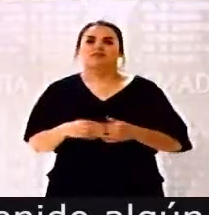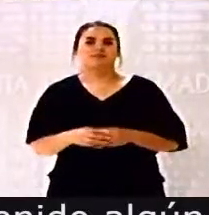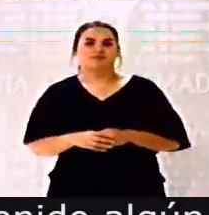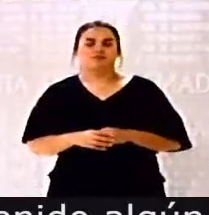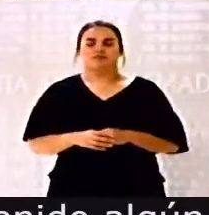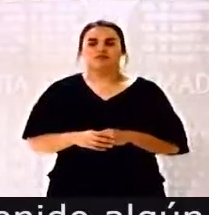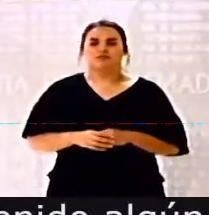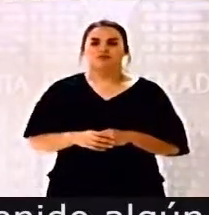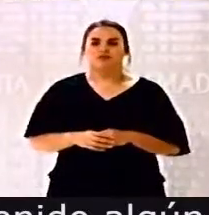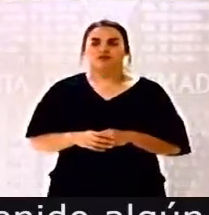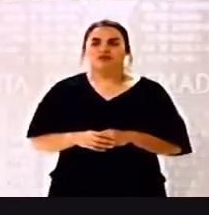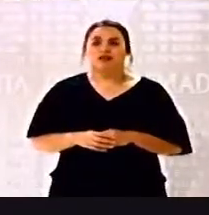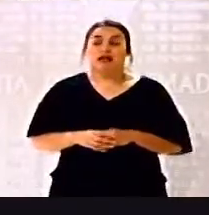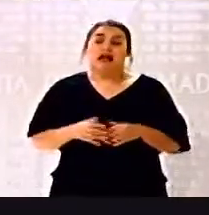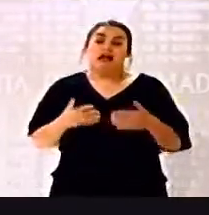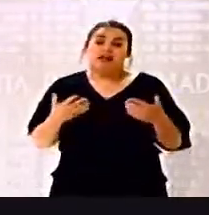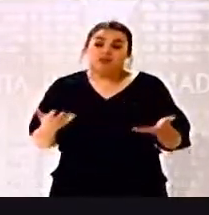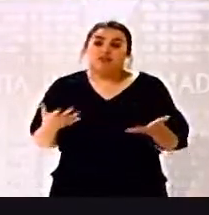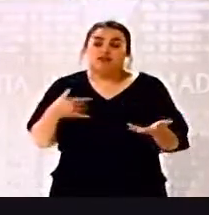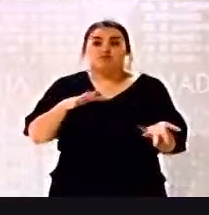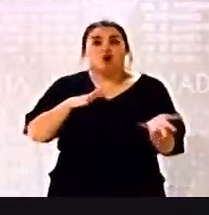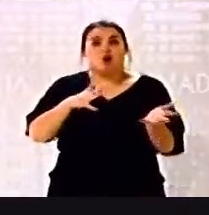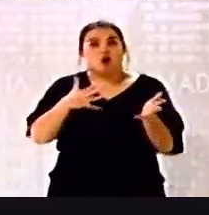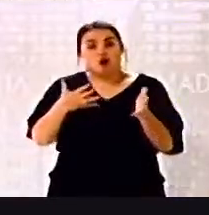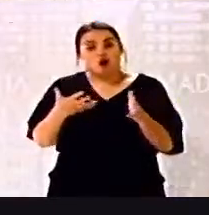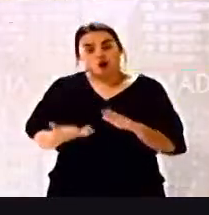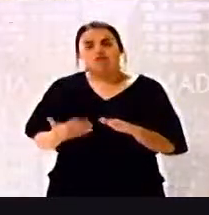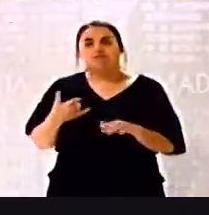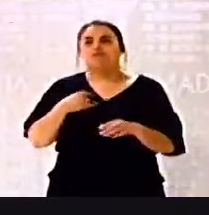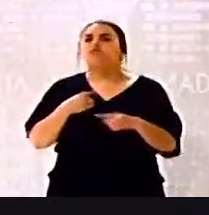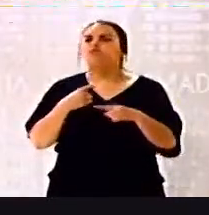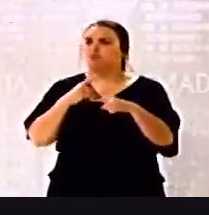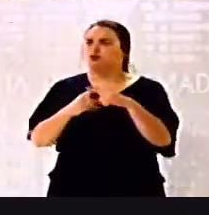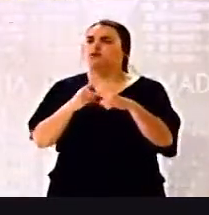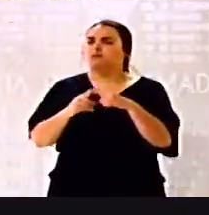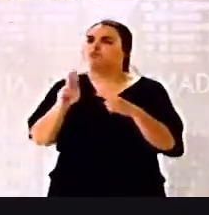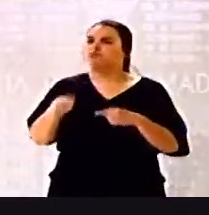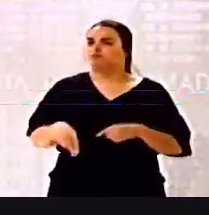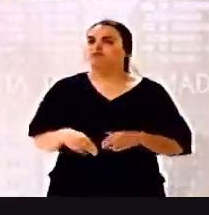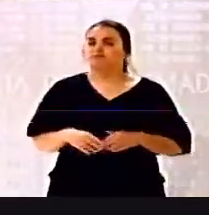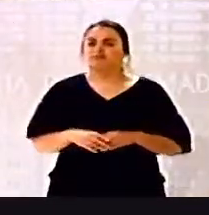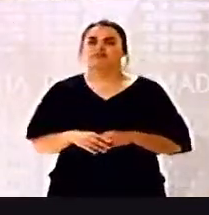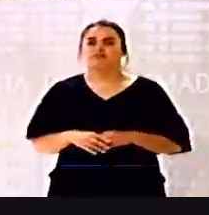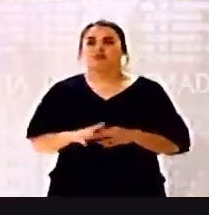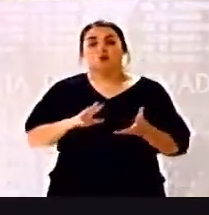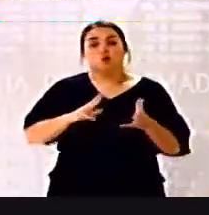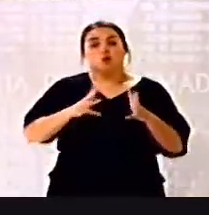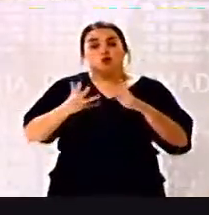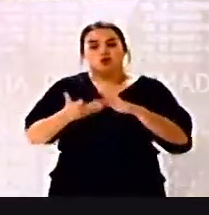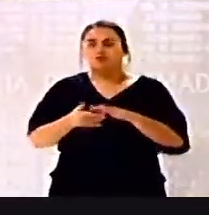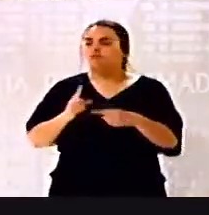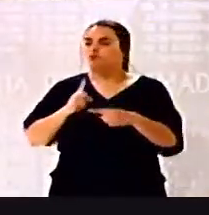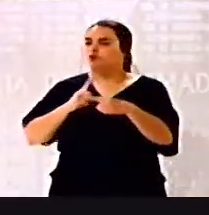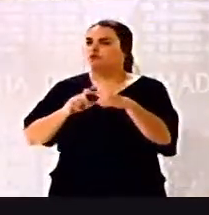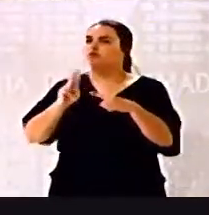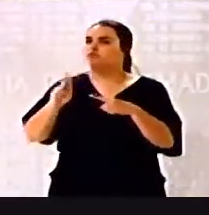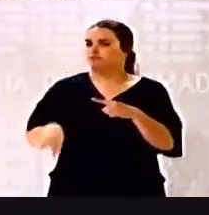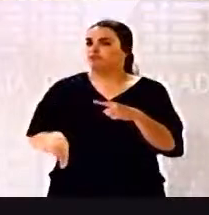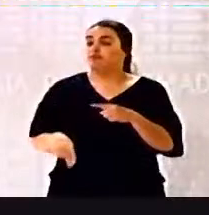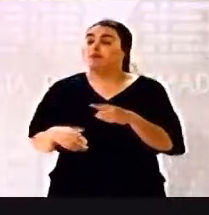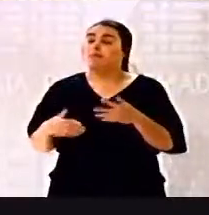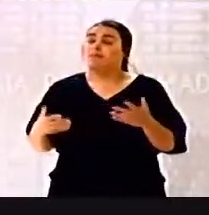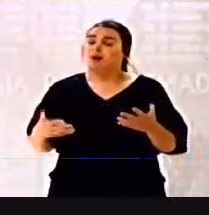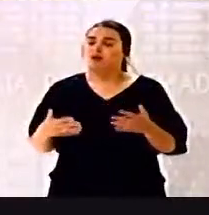17. Con lo cual, la evolución es positiva. La evolución es positiva.